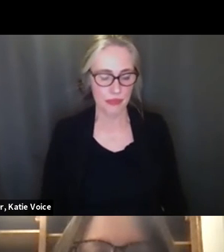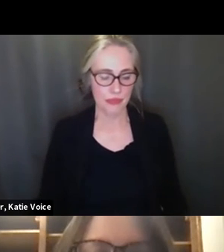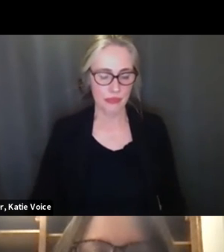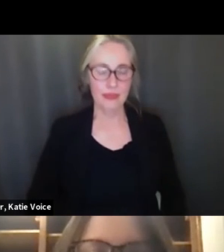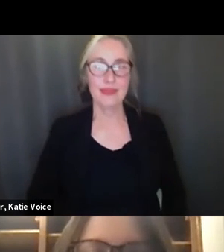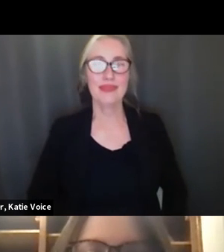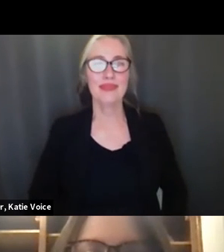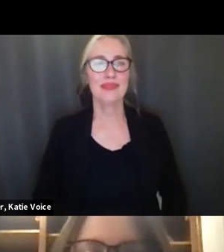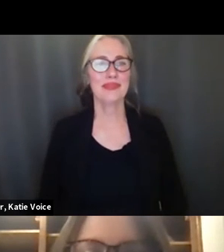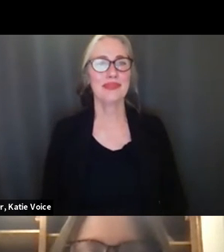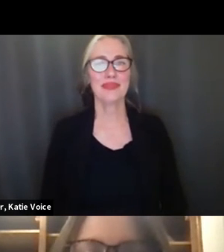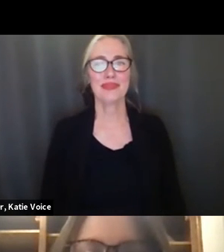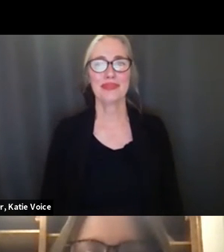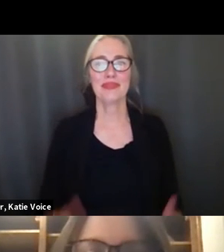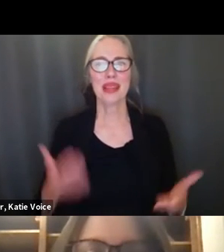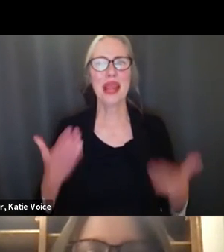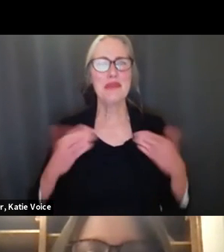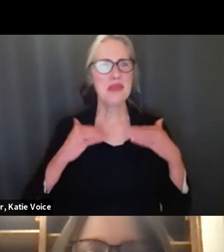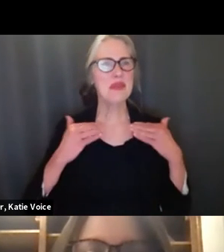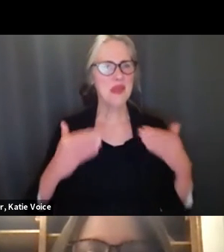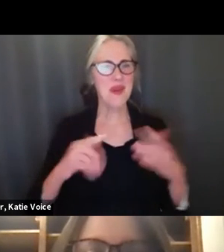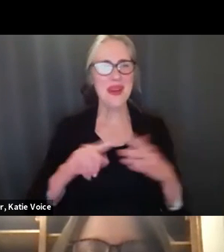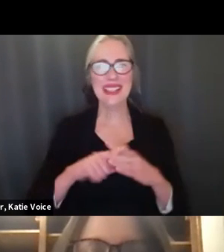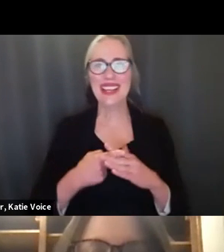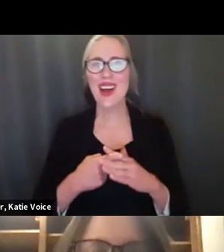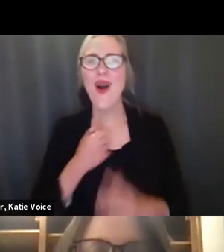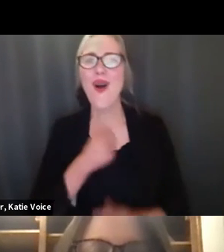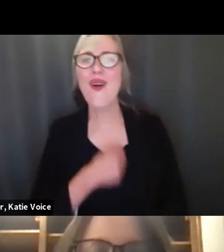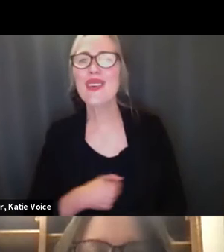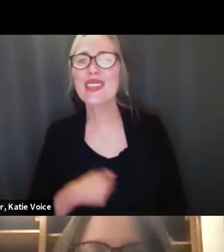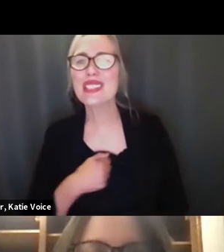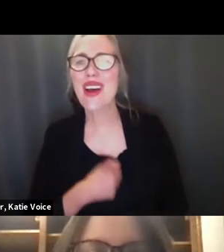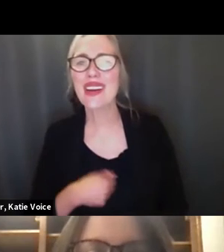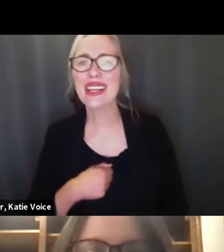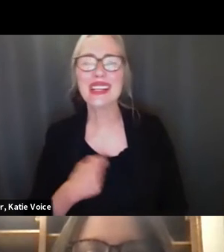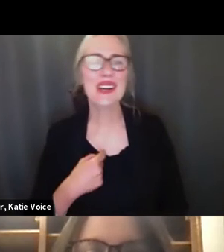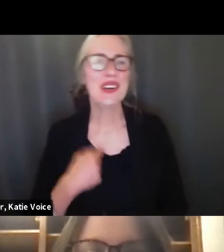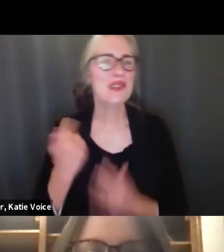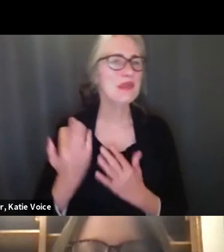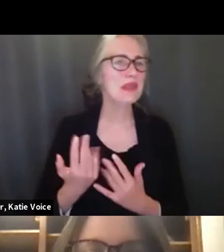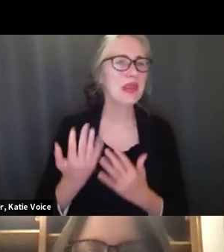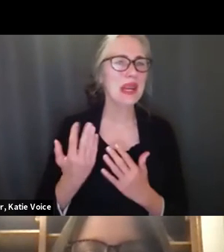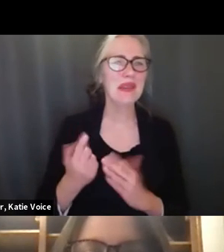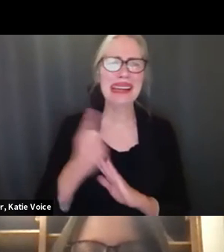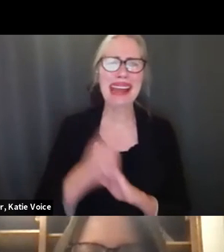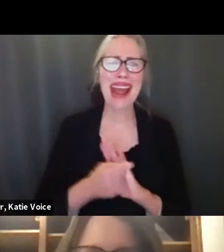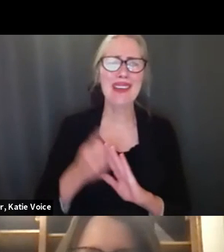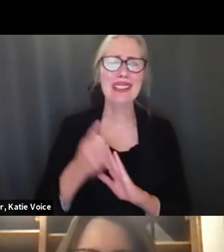If we can go ahead and get started. Si podemos comenzar.